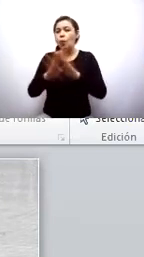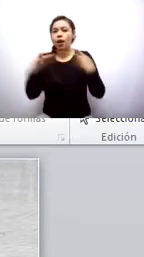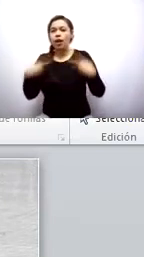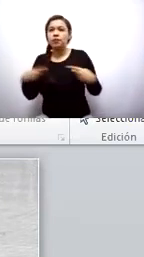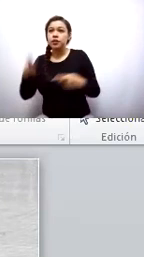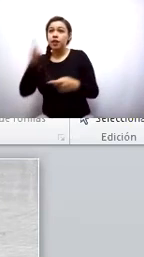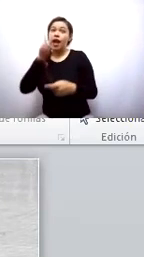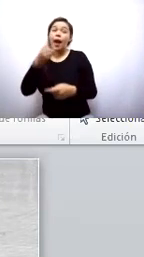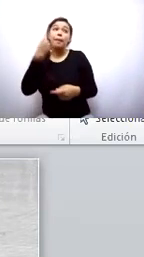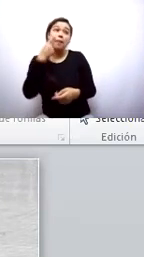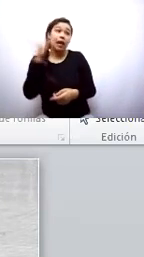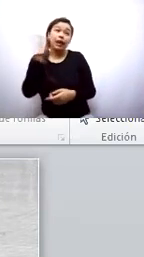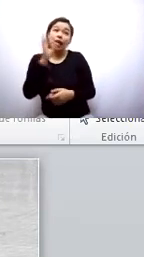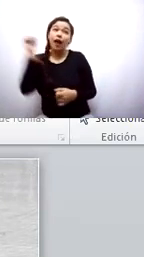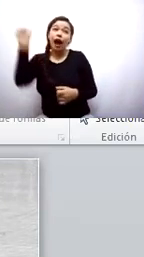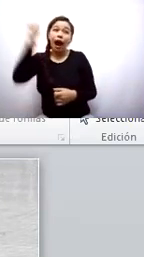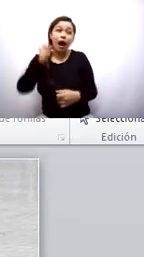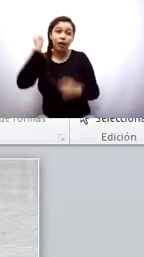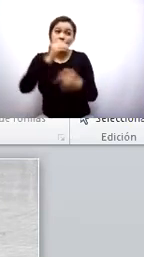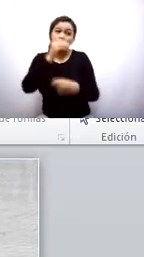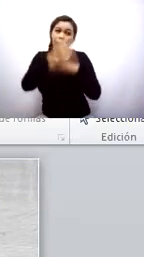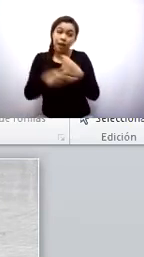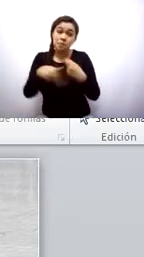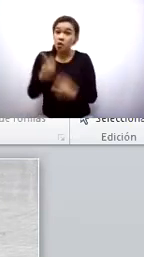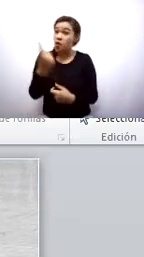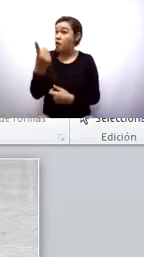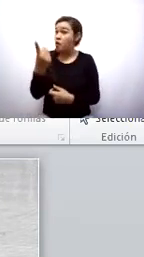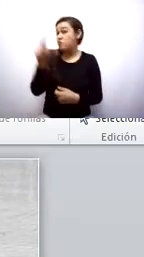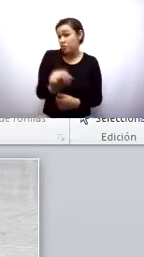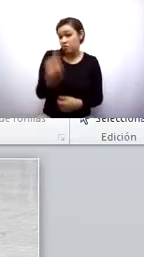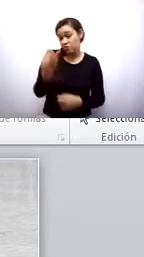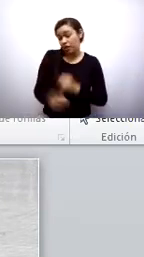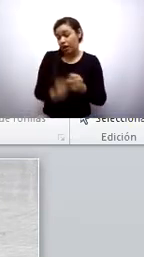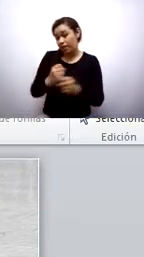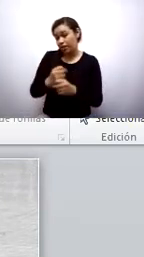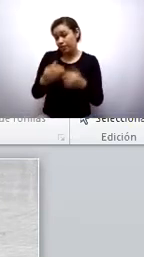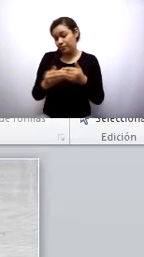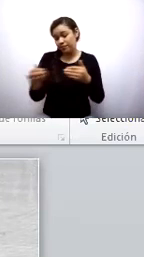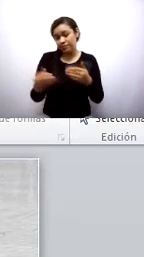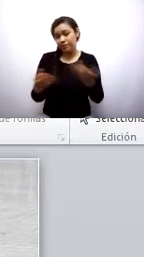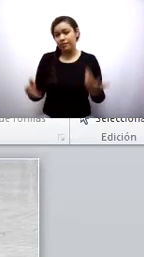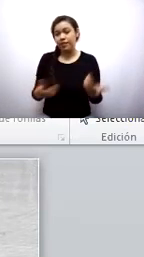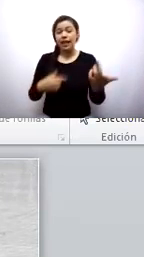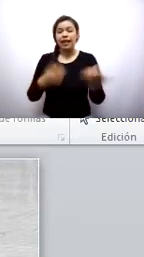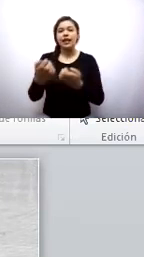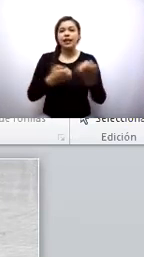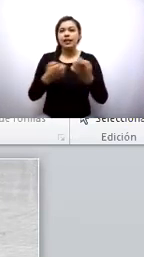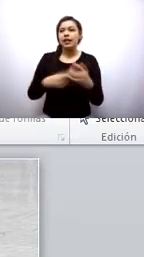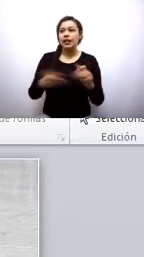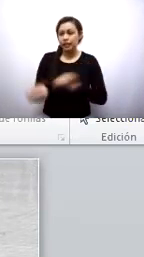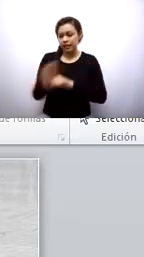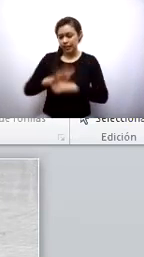nuestras autoridades. Y este ejercicio tiene que ver con momento nos cae la pandemia en